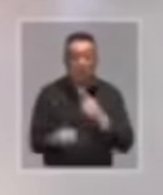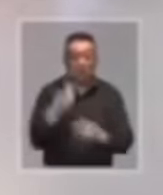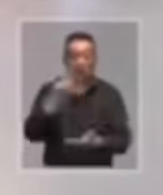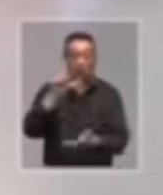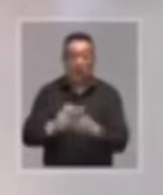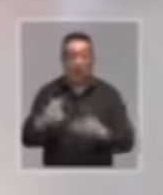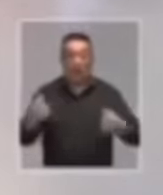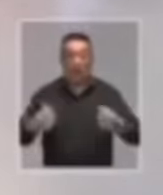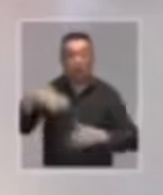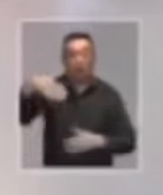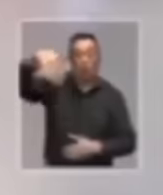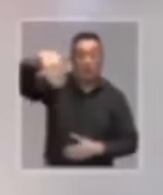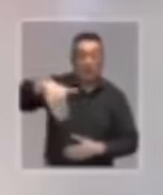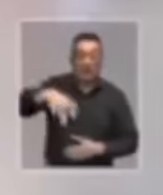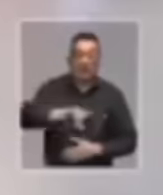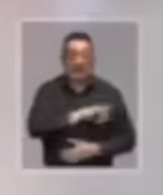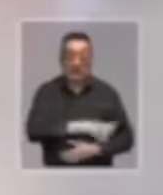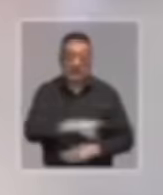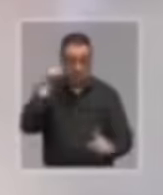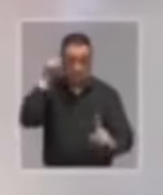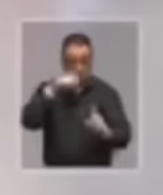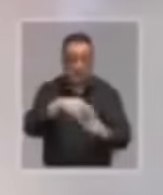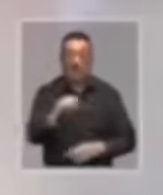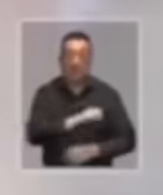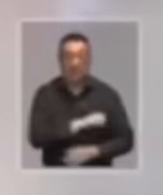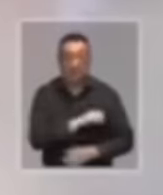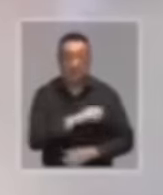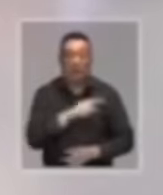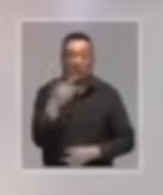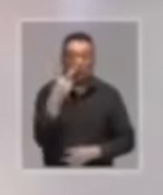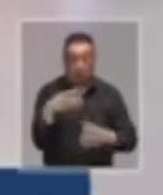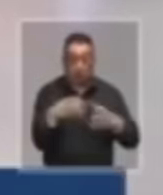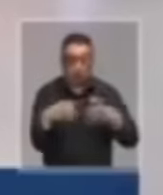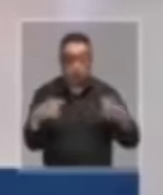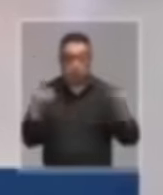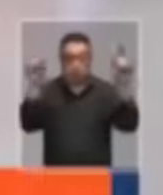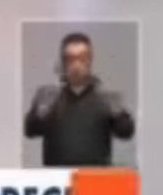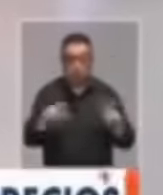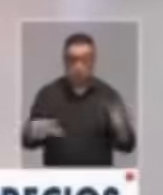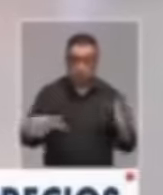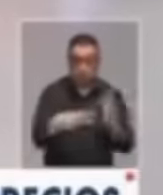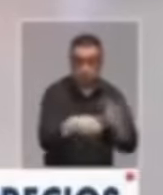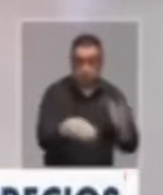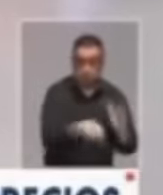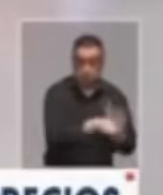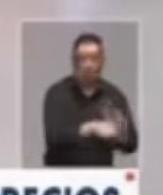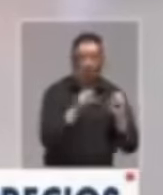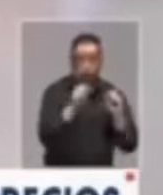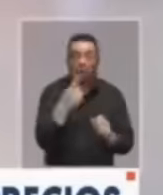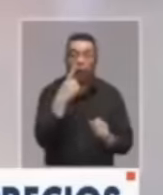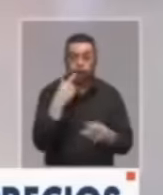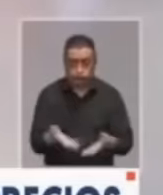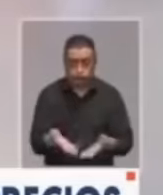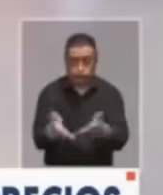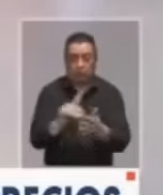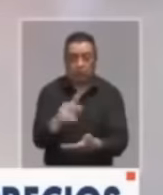en Sudamérica y eligió Chile para hacerlo. Ubicada en Santiago, ofrece dos modelos eléctricos que se pueden hasta probar y luego